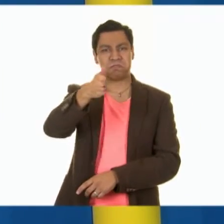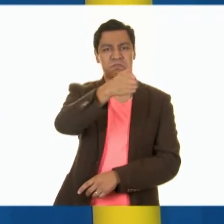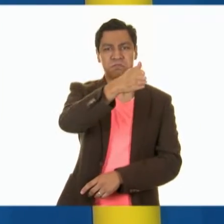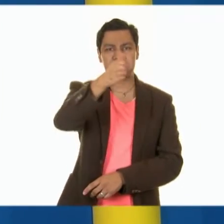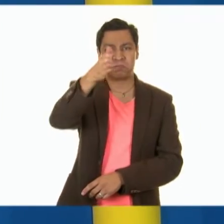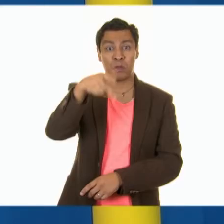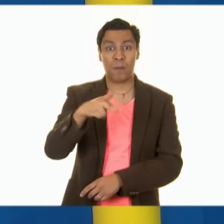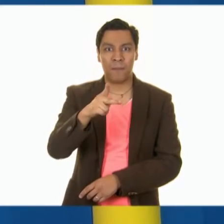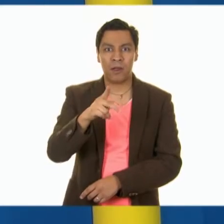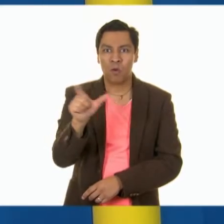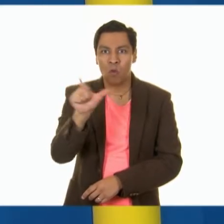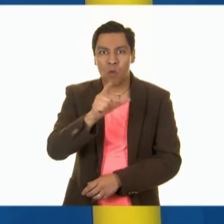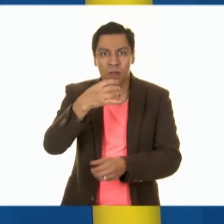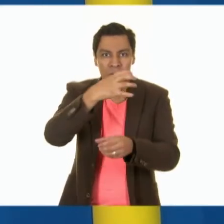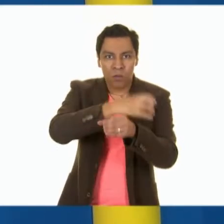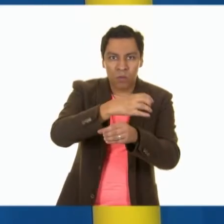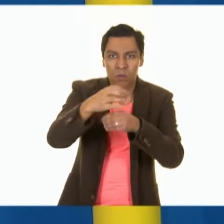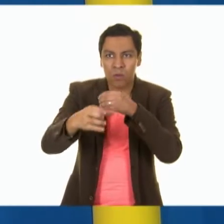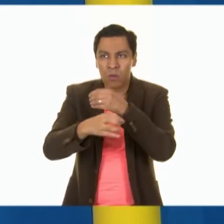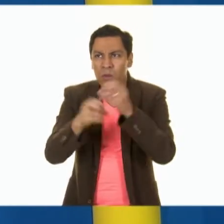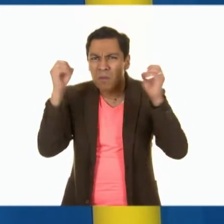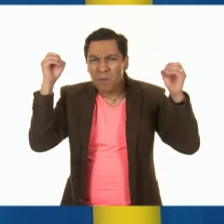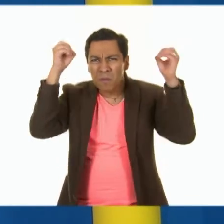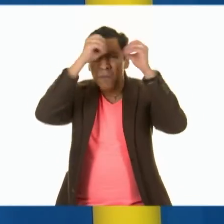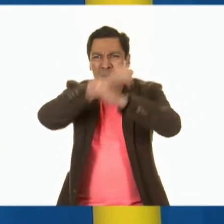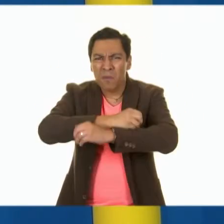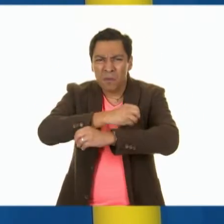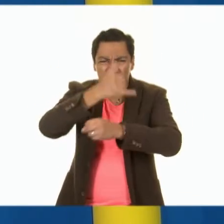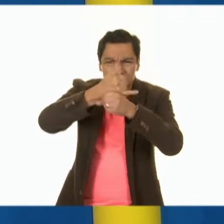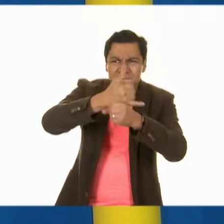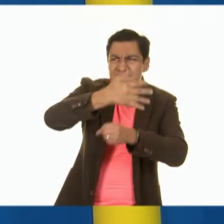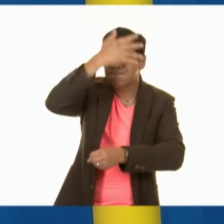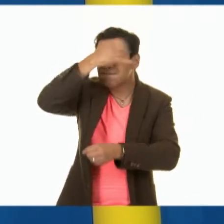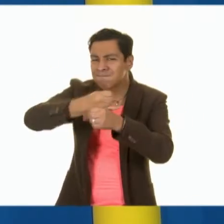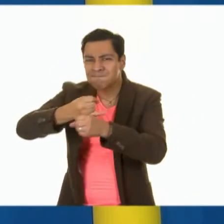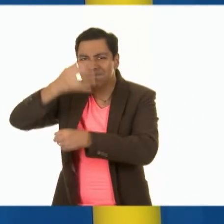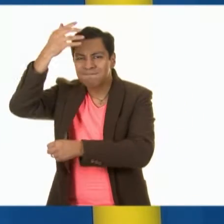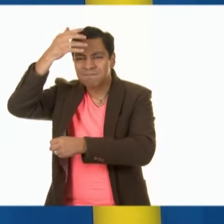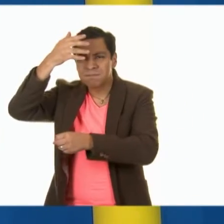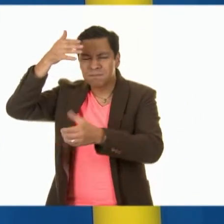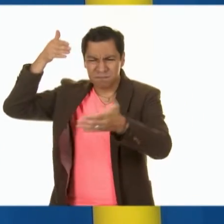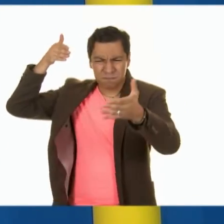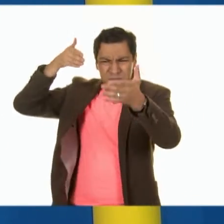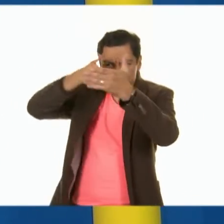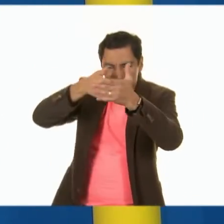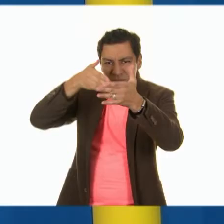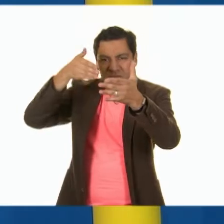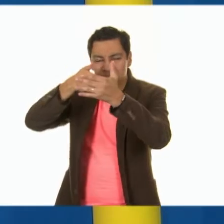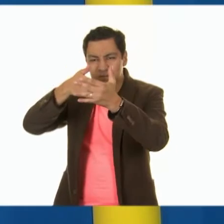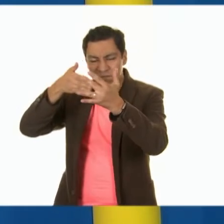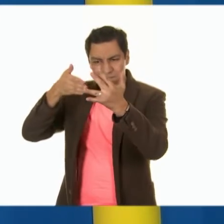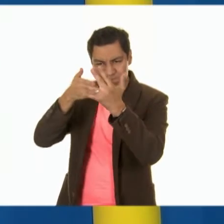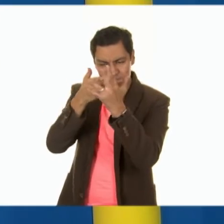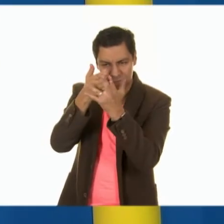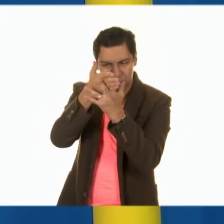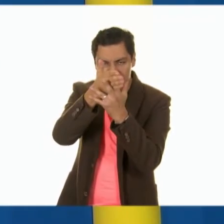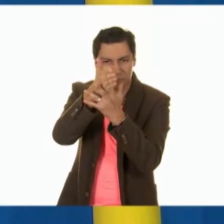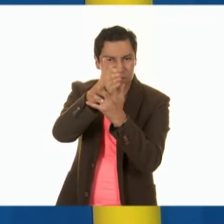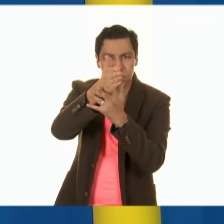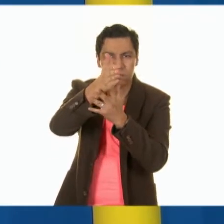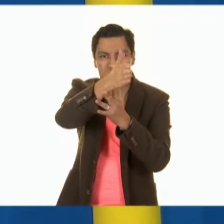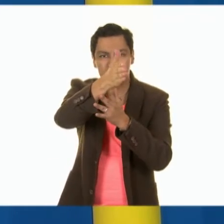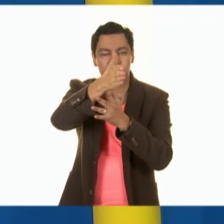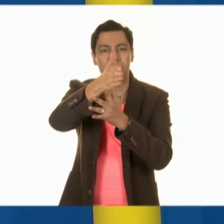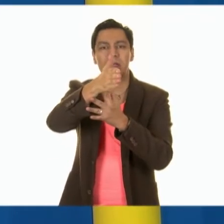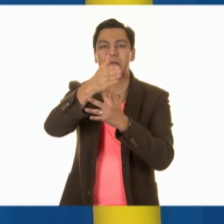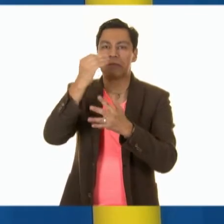opaca, parece comportarse como si estuviese compuesta de pequeñas partículas. Y esa es una pregunta que se han hecho los científicos desde